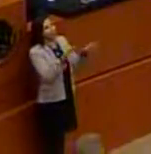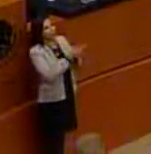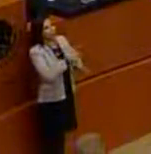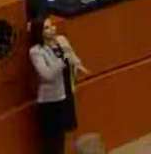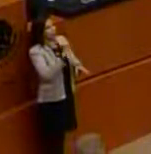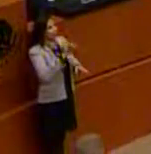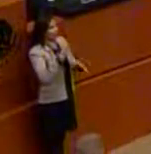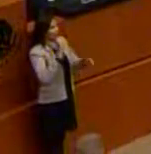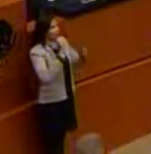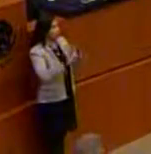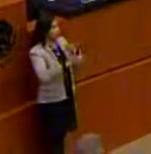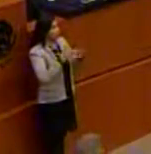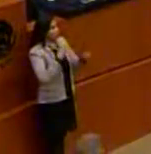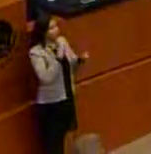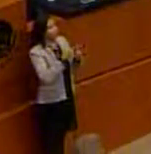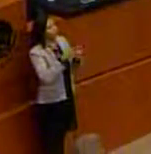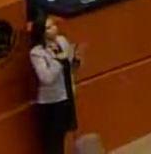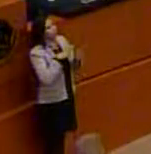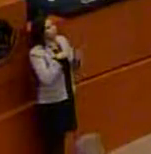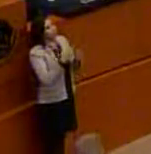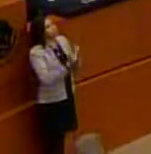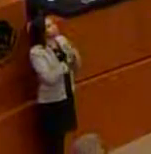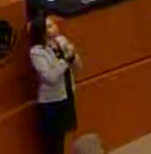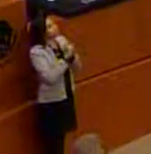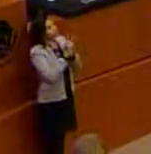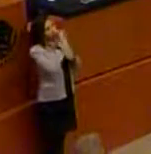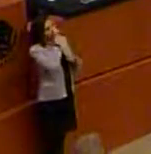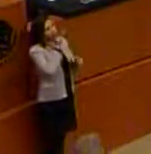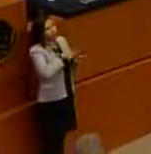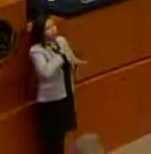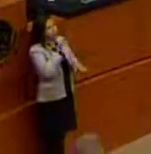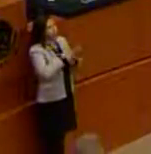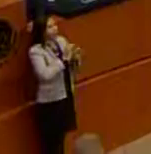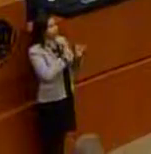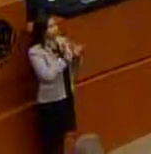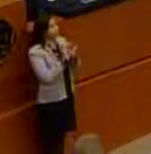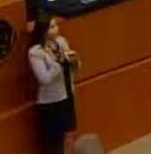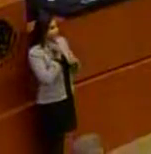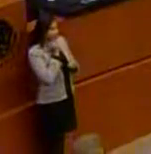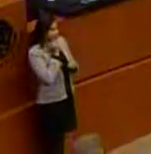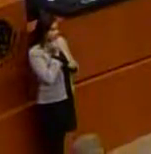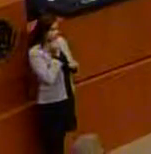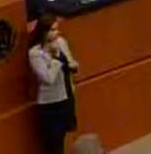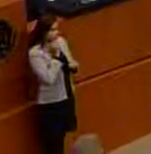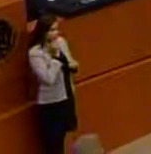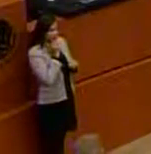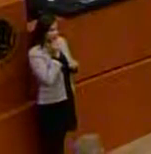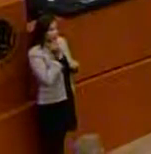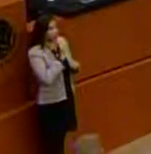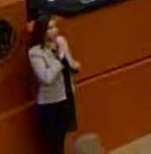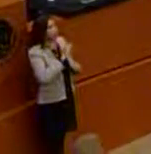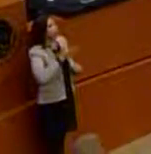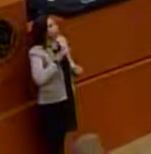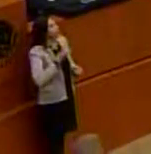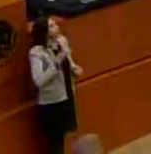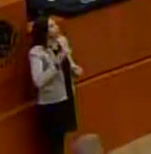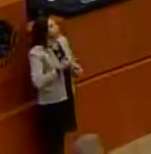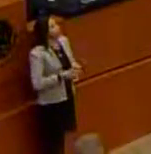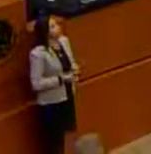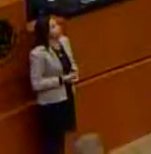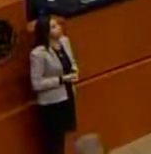cambio tecnológico y la amenaza que existe de que cada vez más pues pudiera